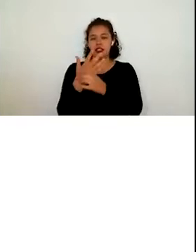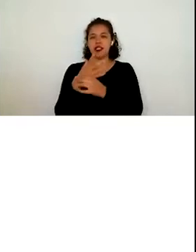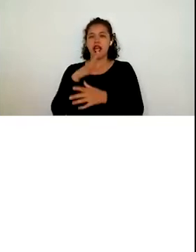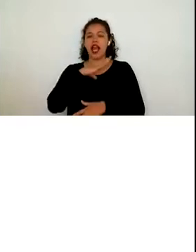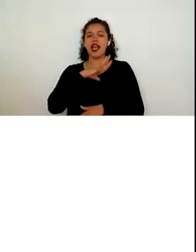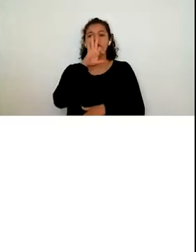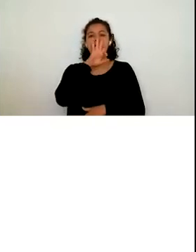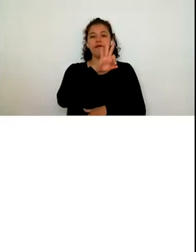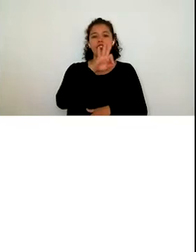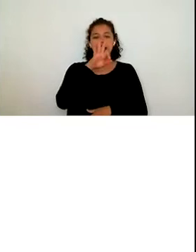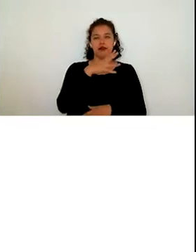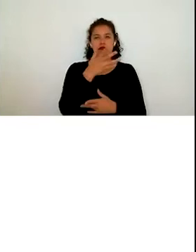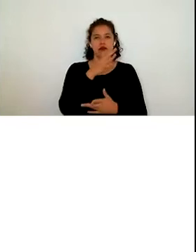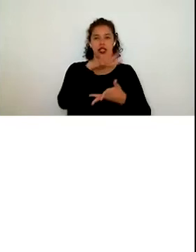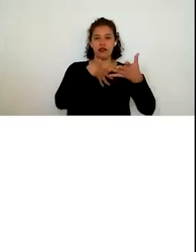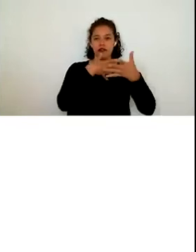tesorero.